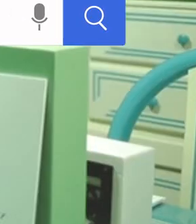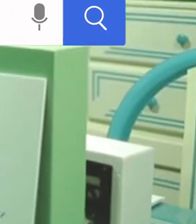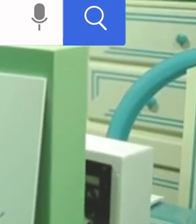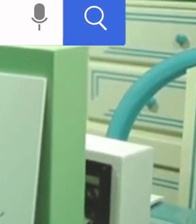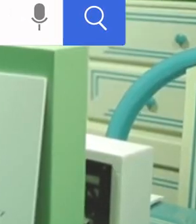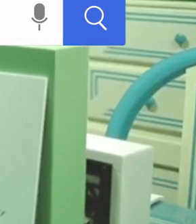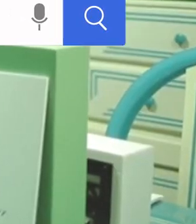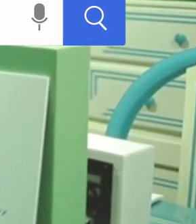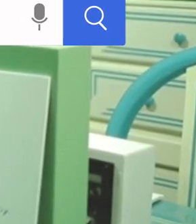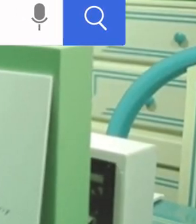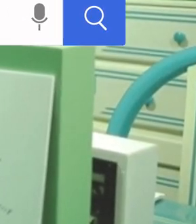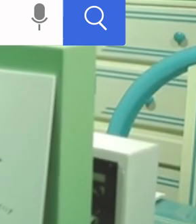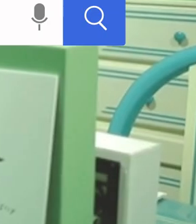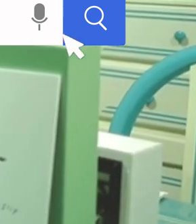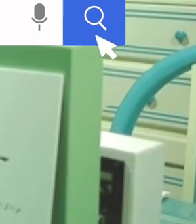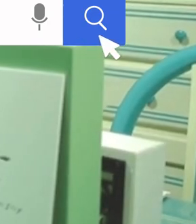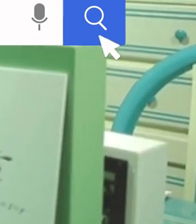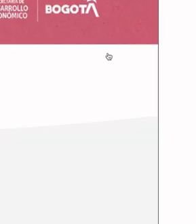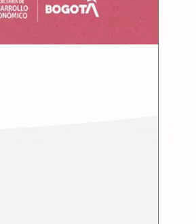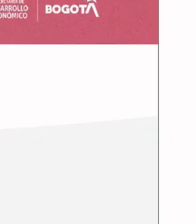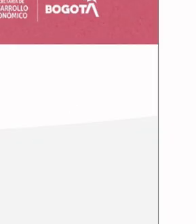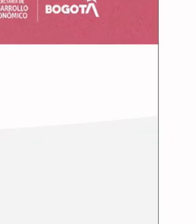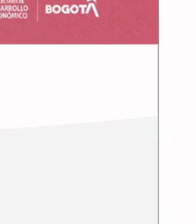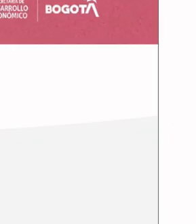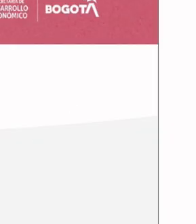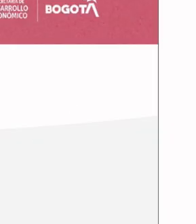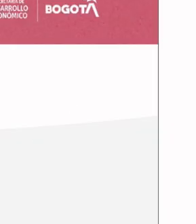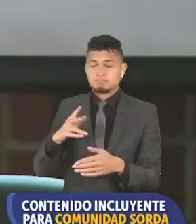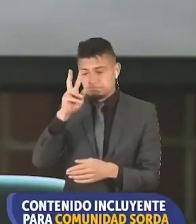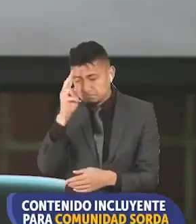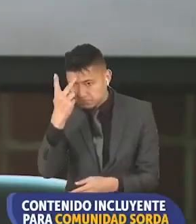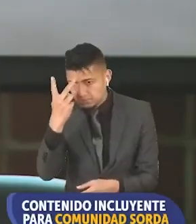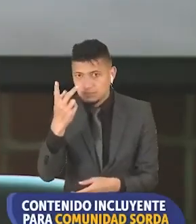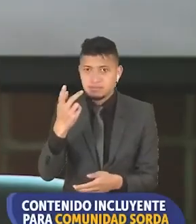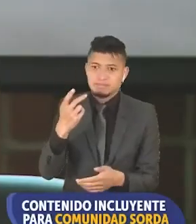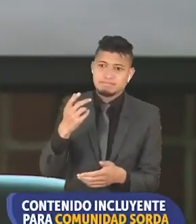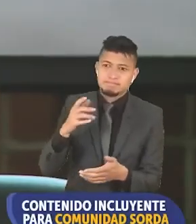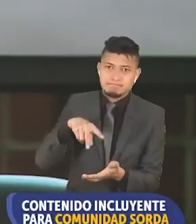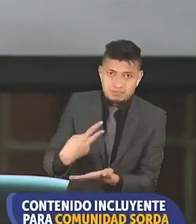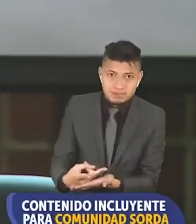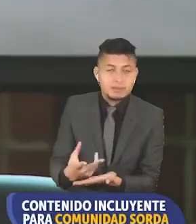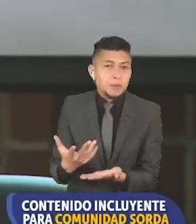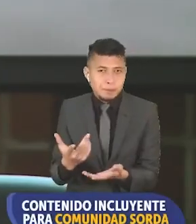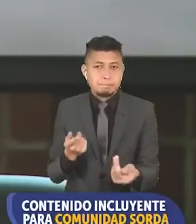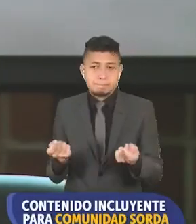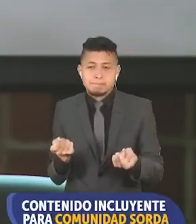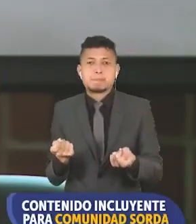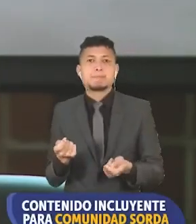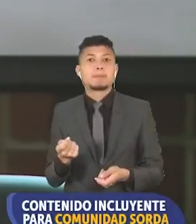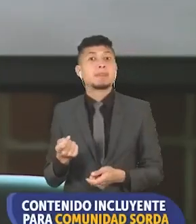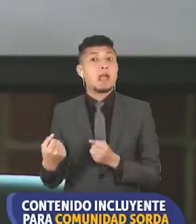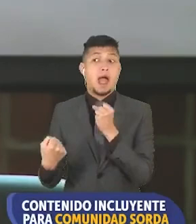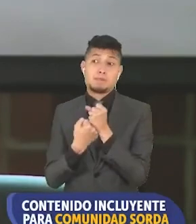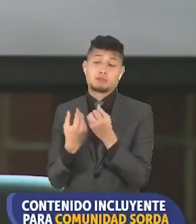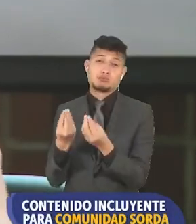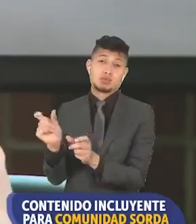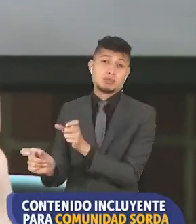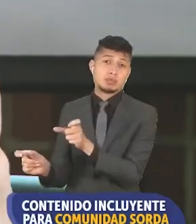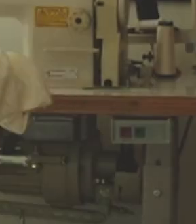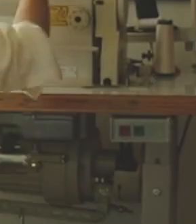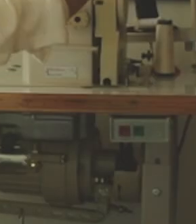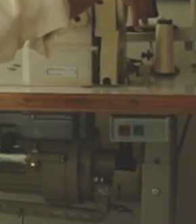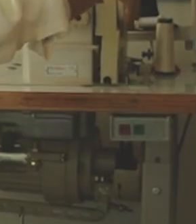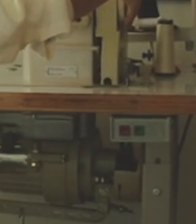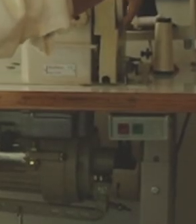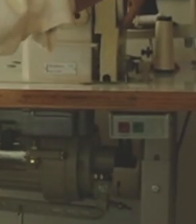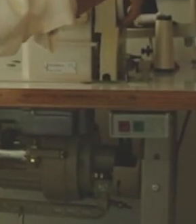programas, inscríbete en esta página web y potencia tu emprendimiento. Gracias al apoyo de muchas personas y como de creer